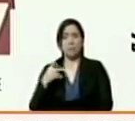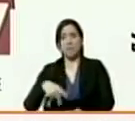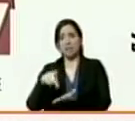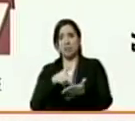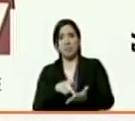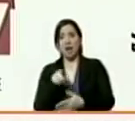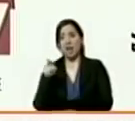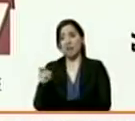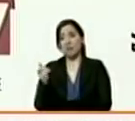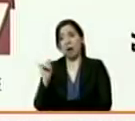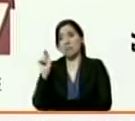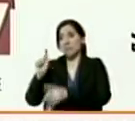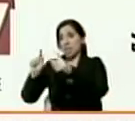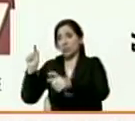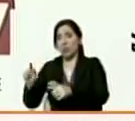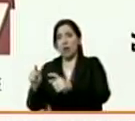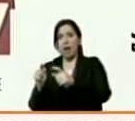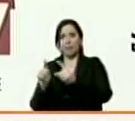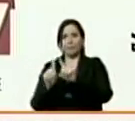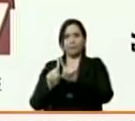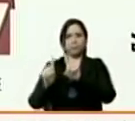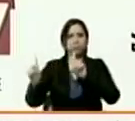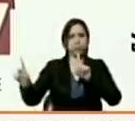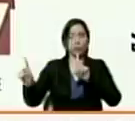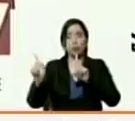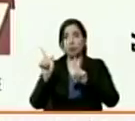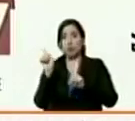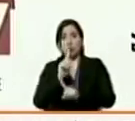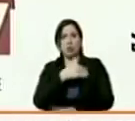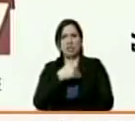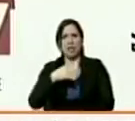están alejados de la realidad.